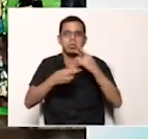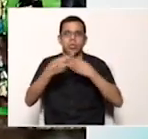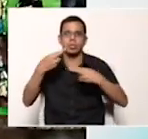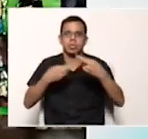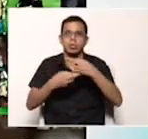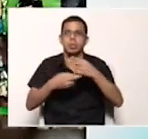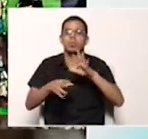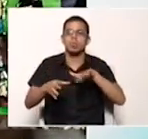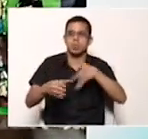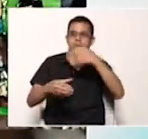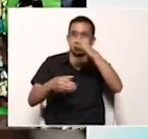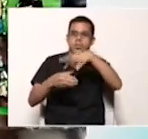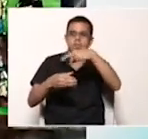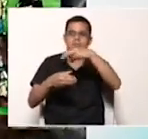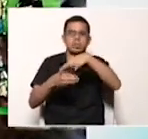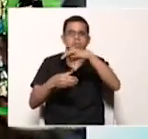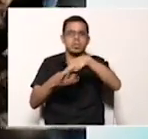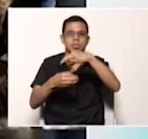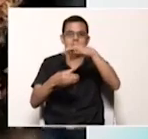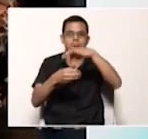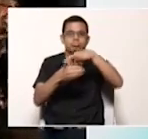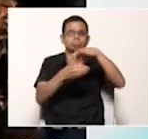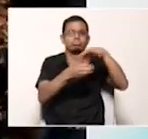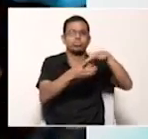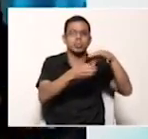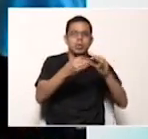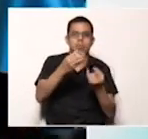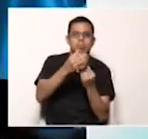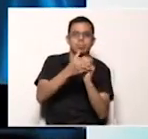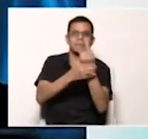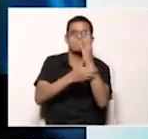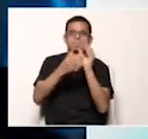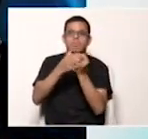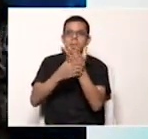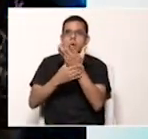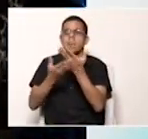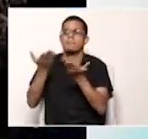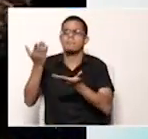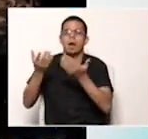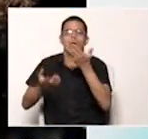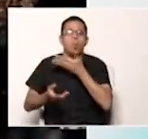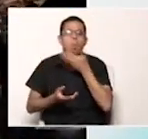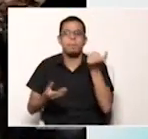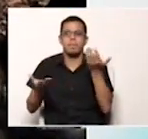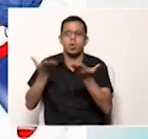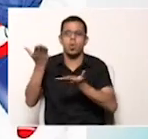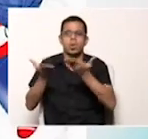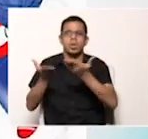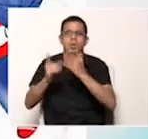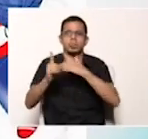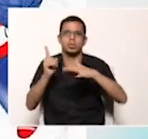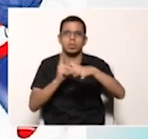Siembra un algo. así como estamos haciendo nosotros. Así con todos nosotros.